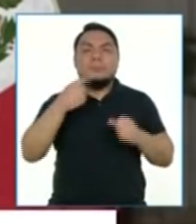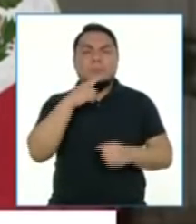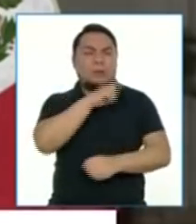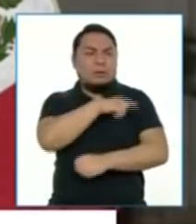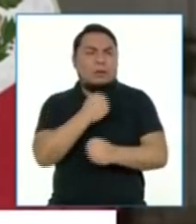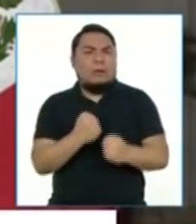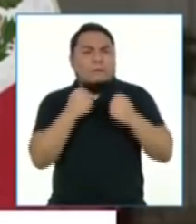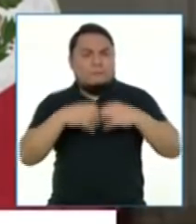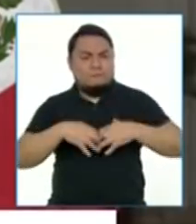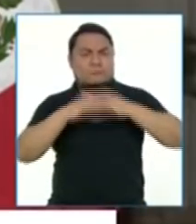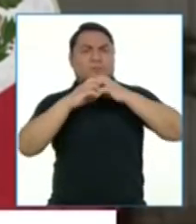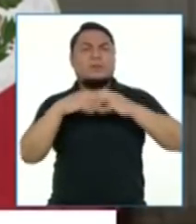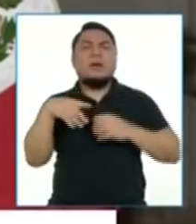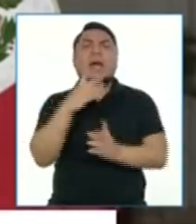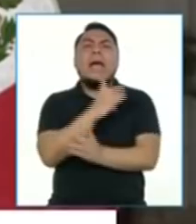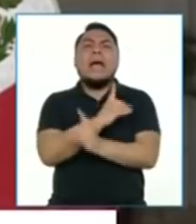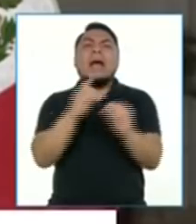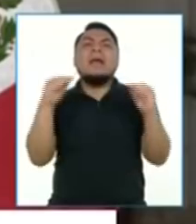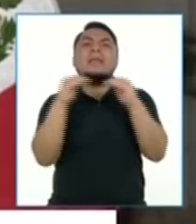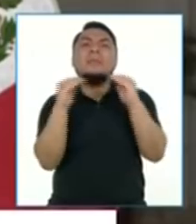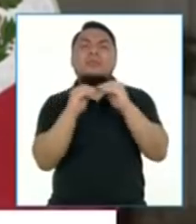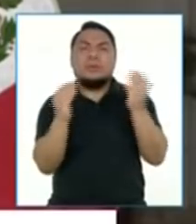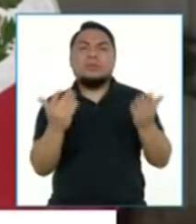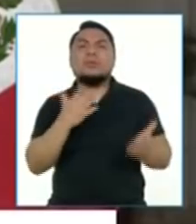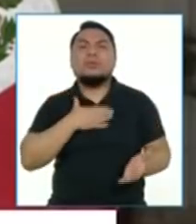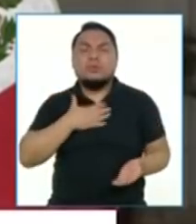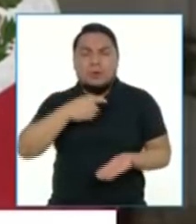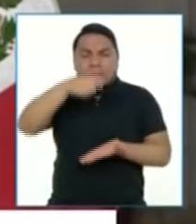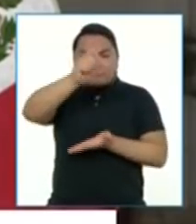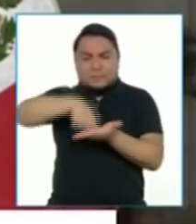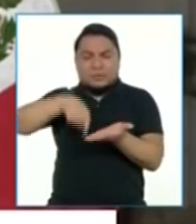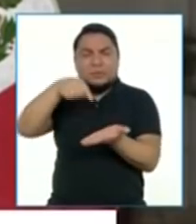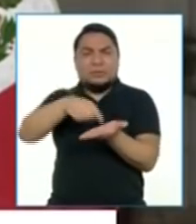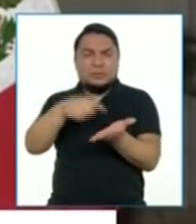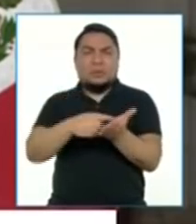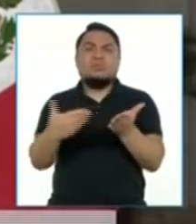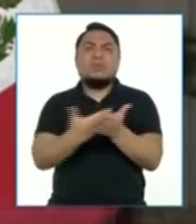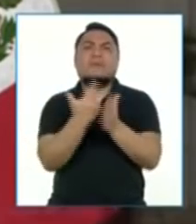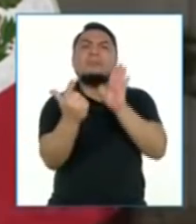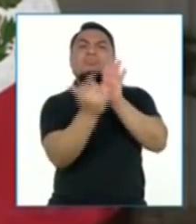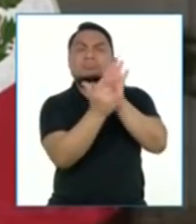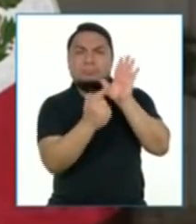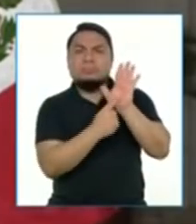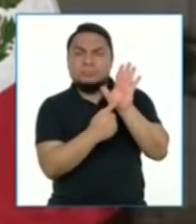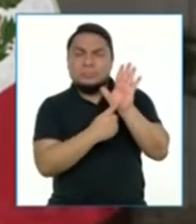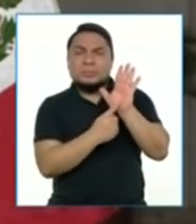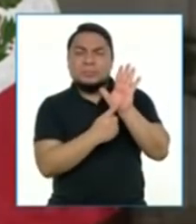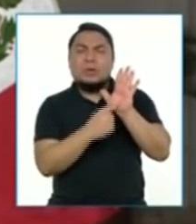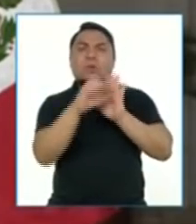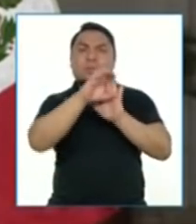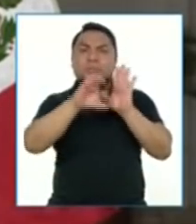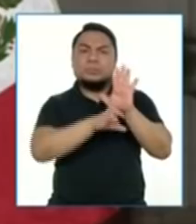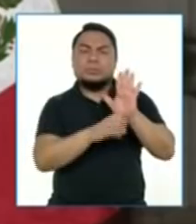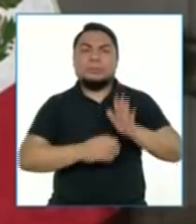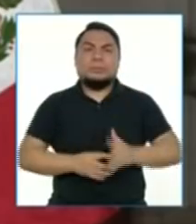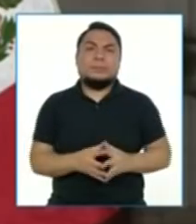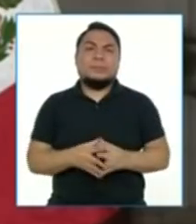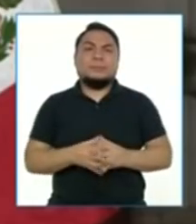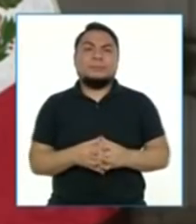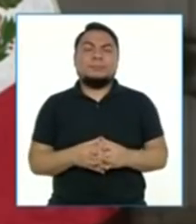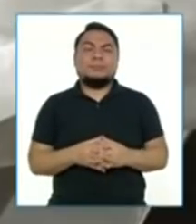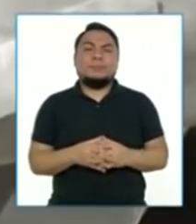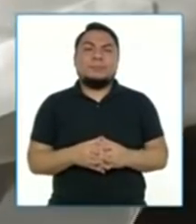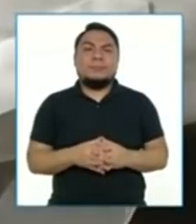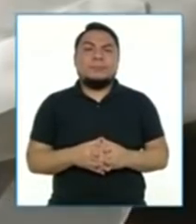con el gabinete que tiene no hay muchas figuras que asuman un liderazgo una presencia